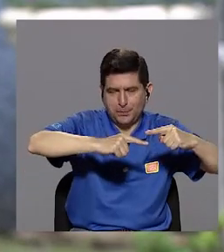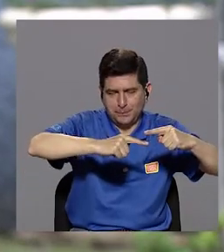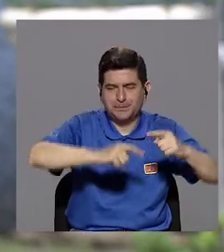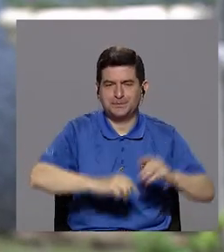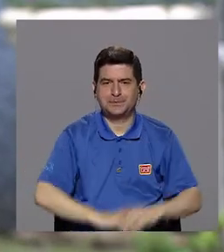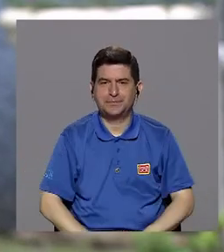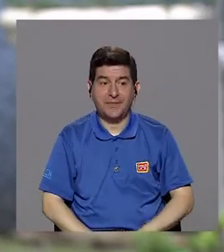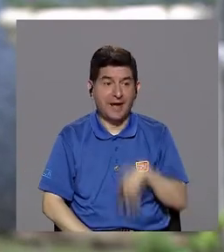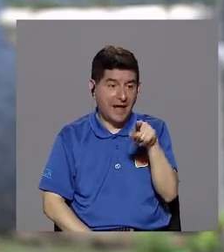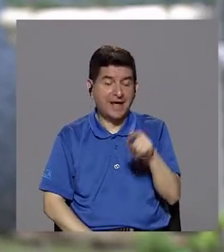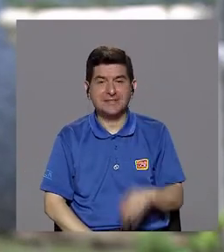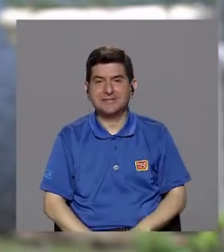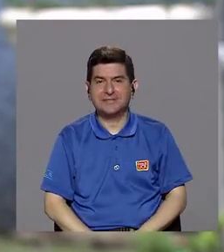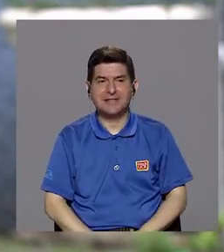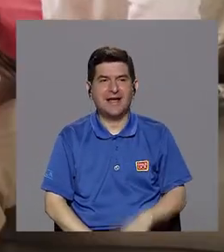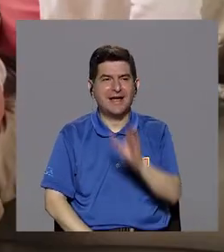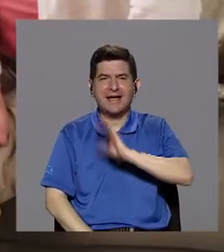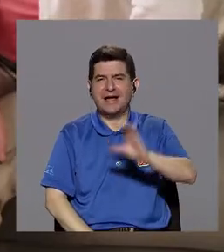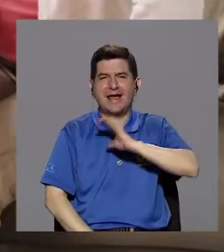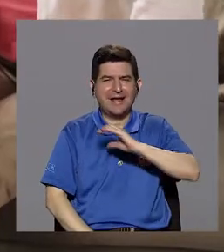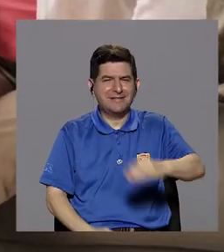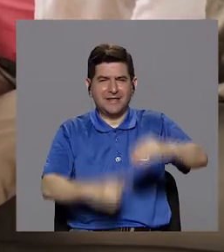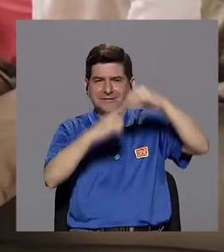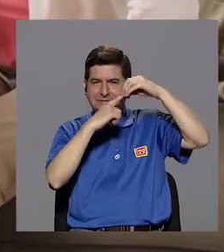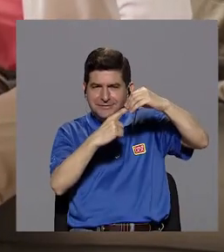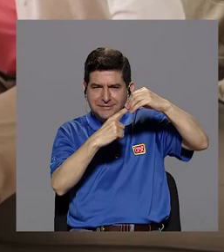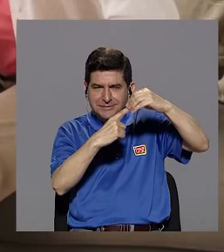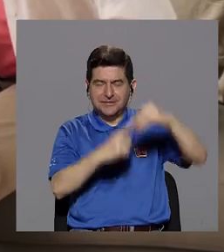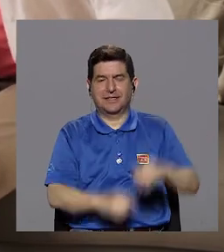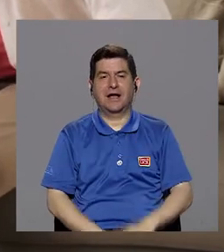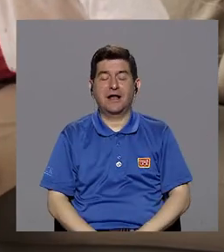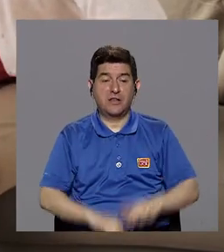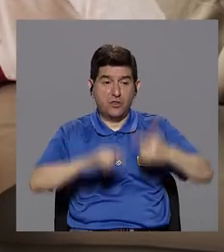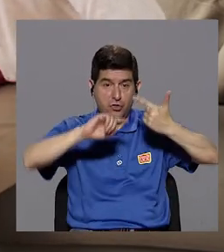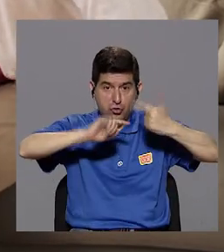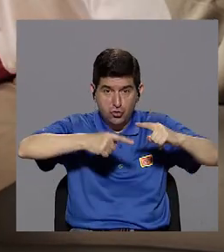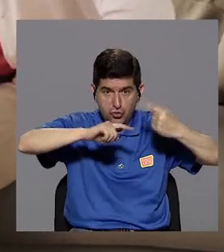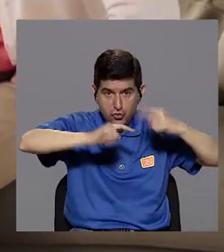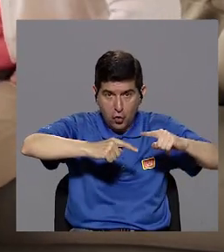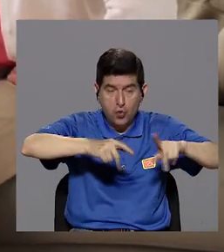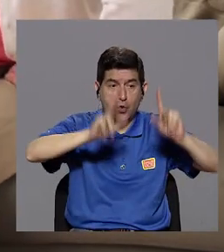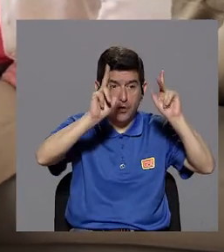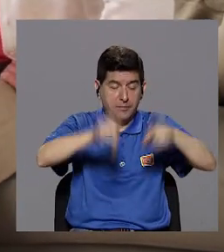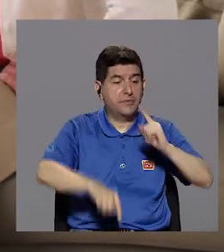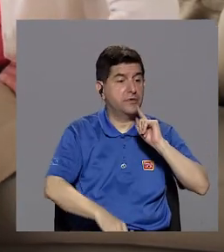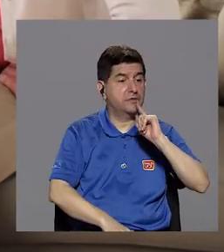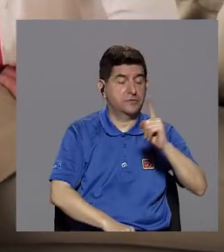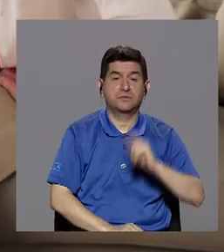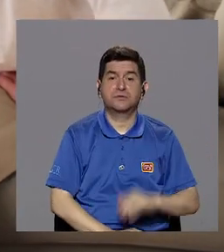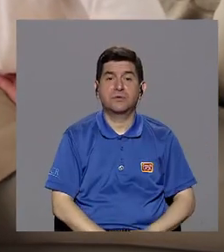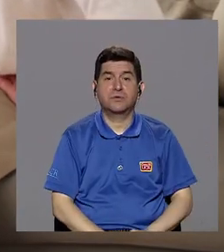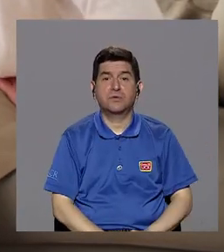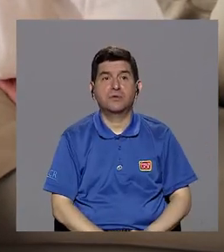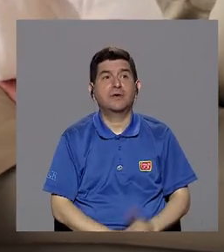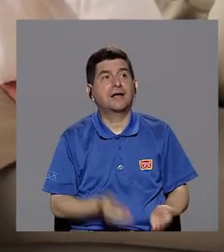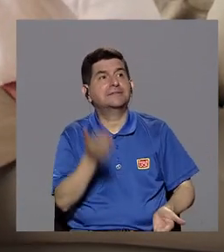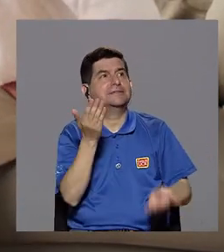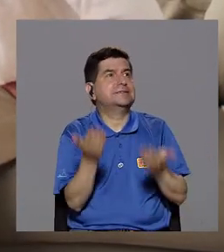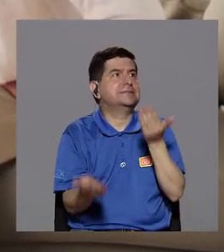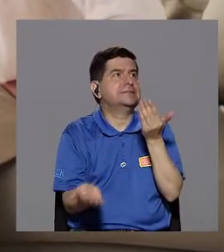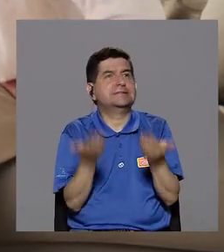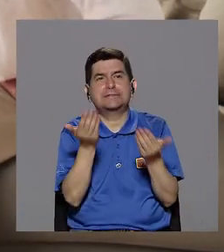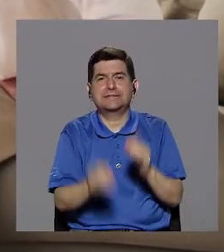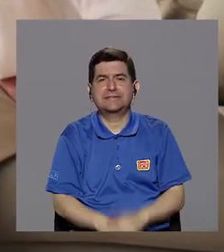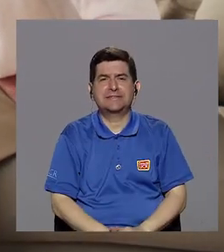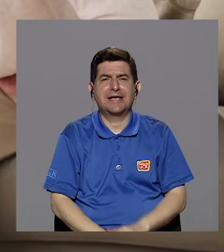es como el signo cardinal. Dolor, que algunas personas dicen que es